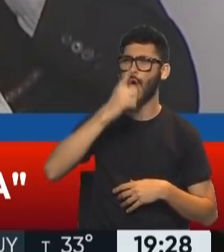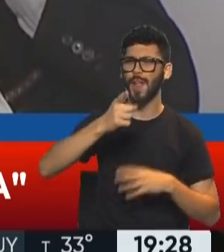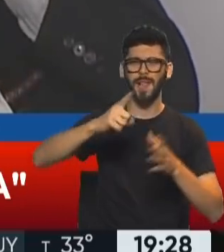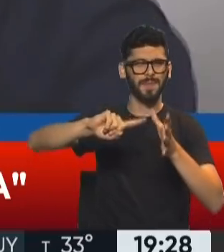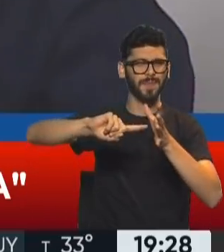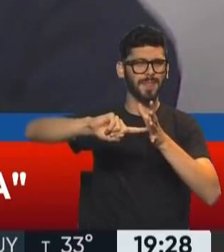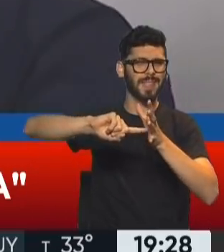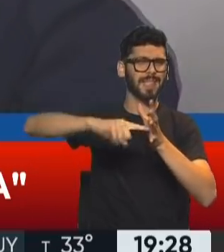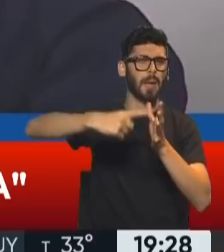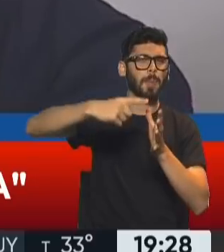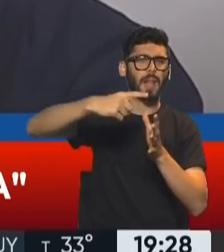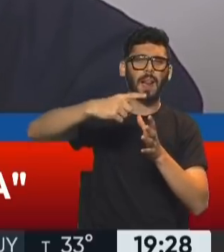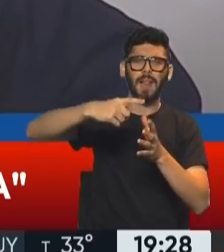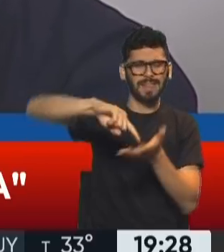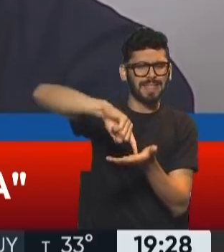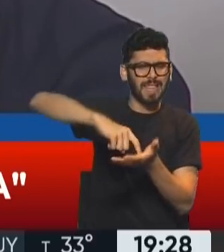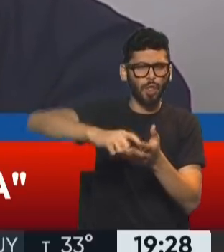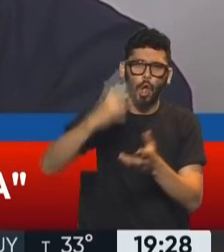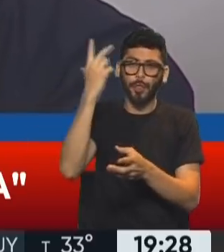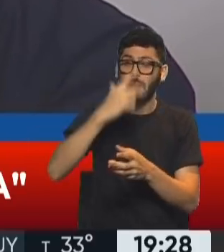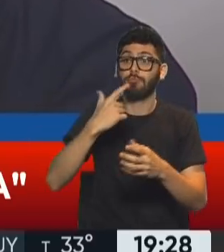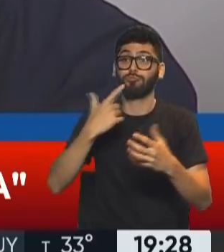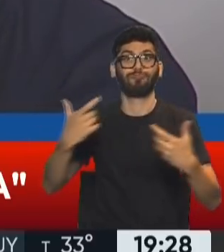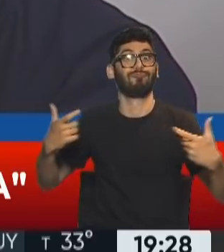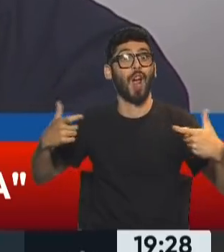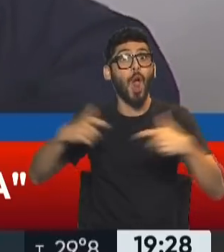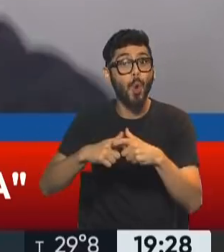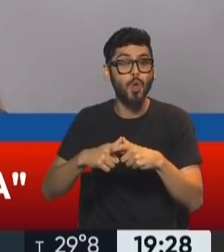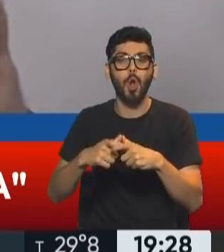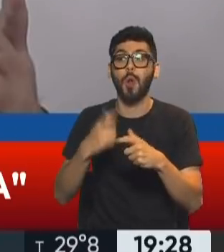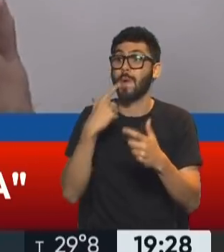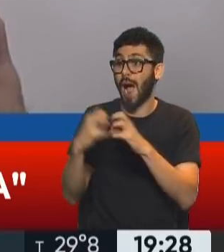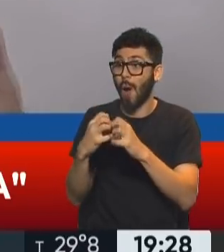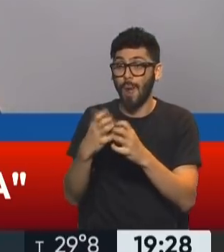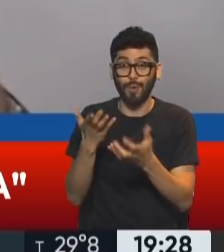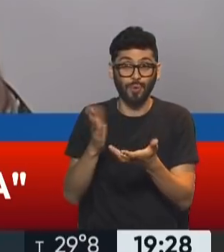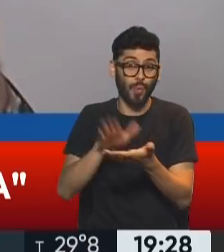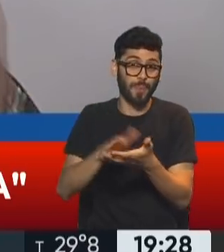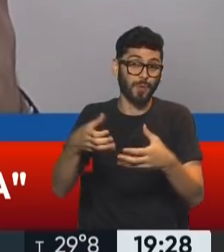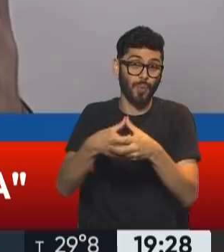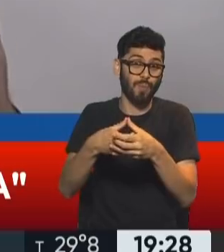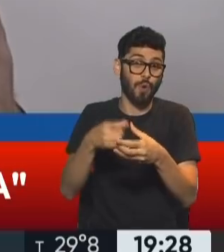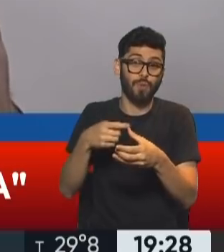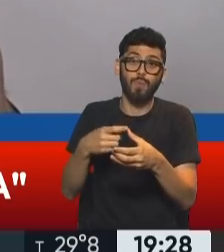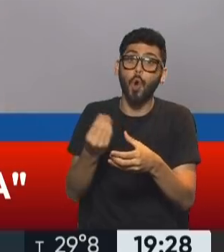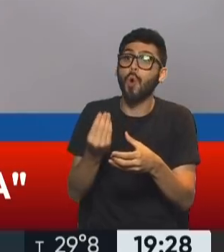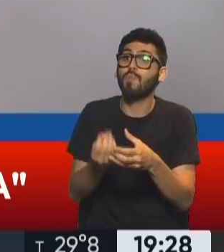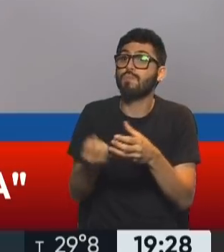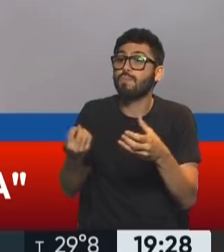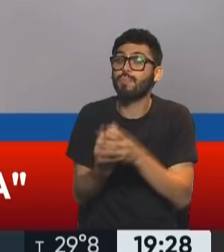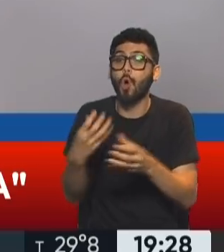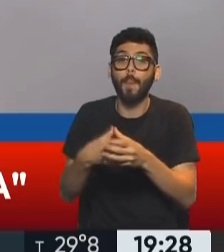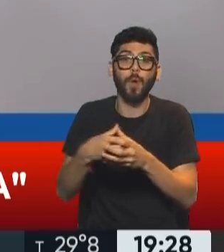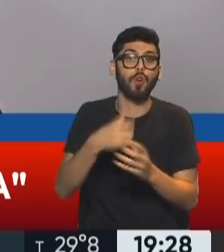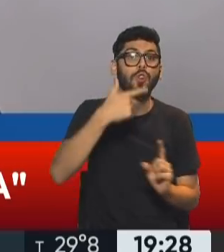Buenos Aires nos reunimos, hablamos de ese grupo que nació a instancias de Marco Enrique Sominami